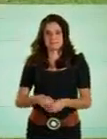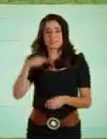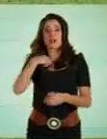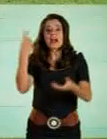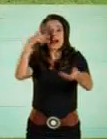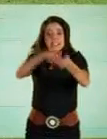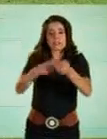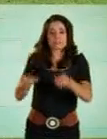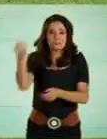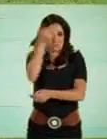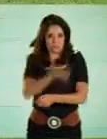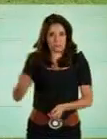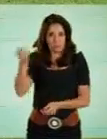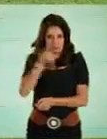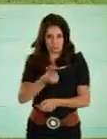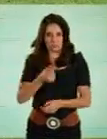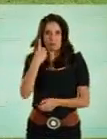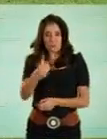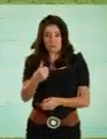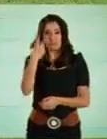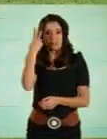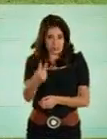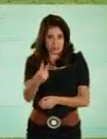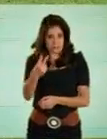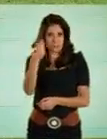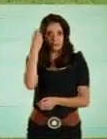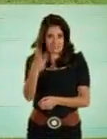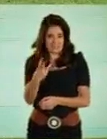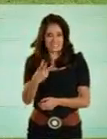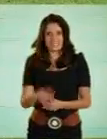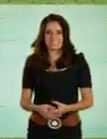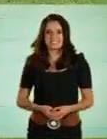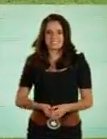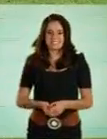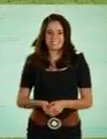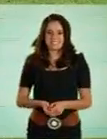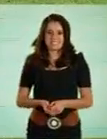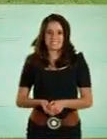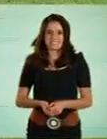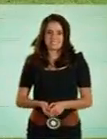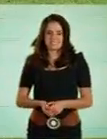De adentro afuera, ¿va? Una. Dos. Tres.